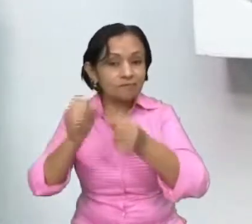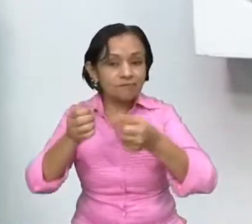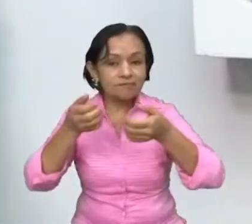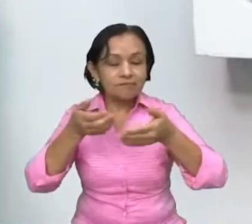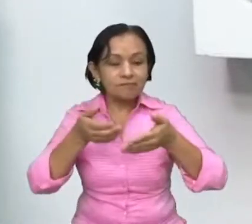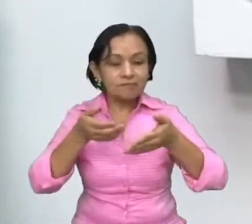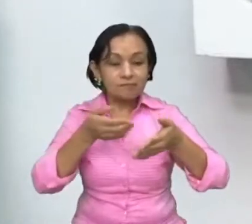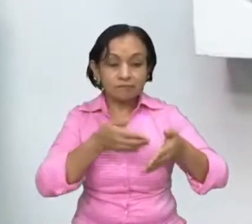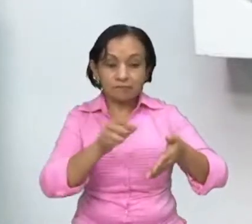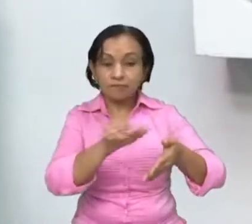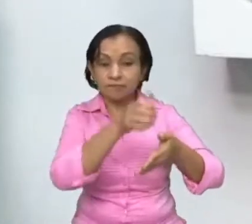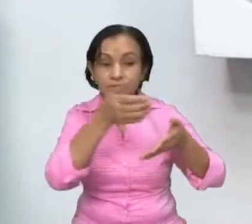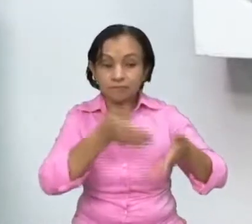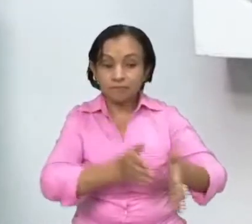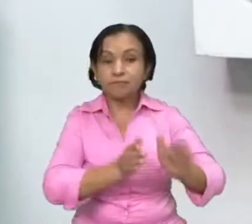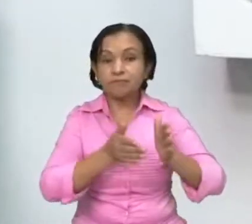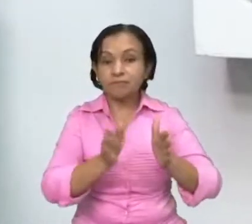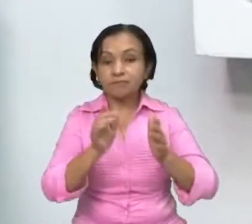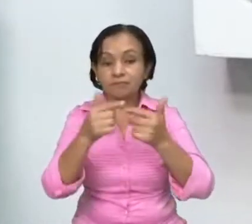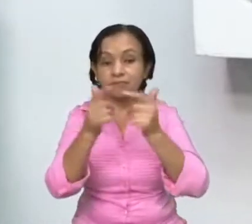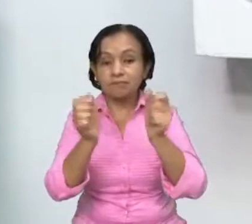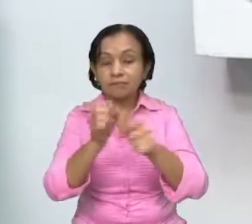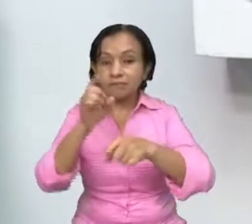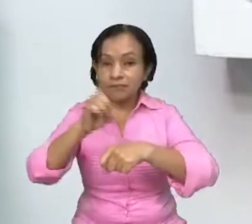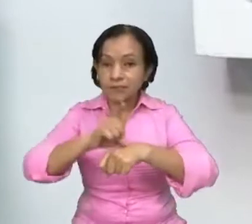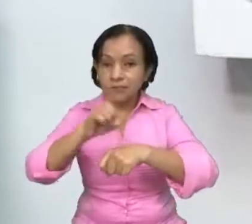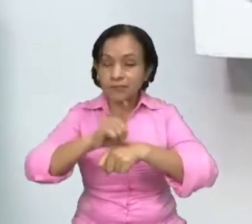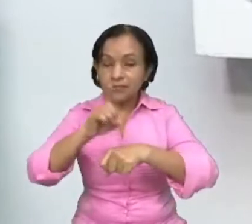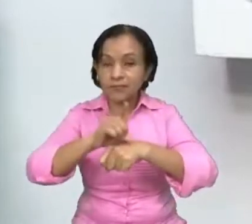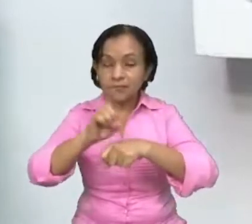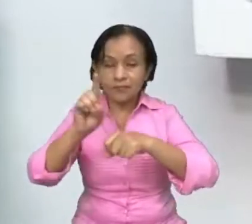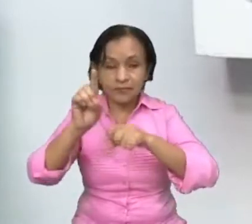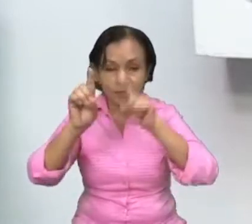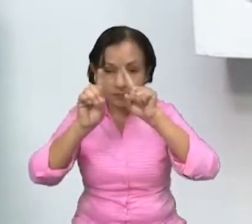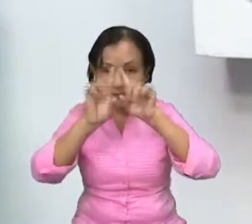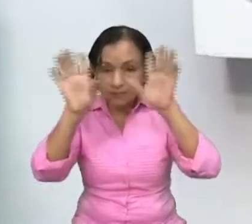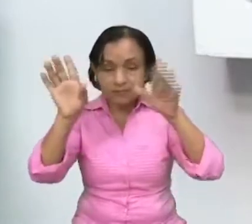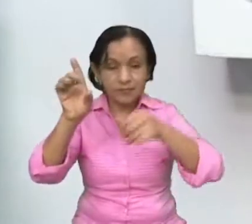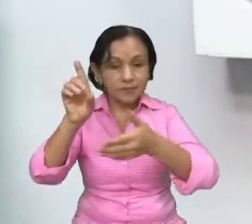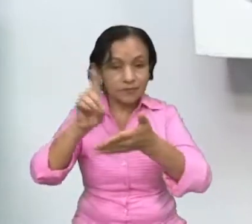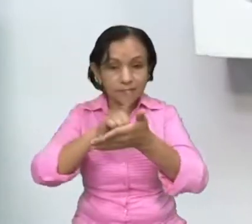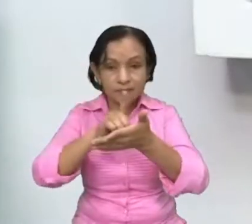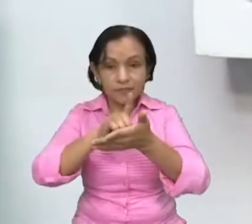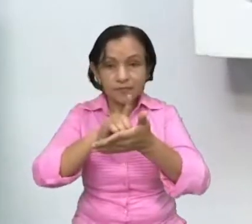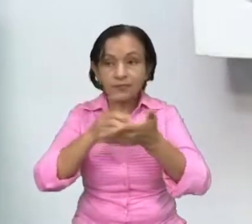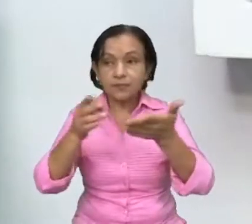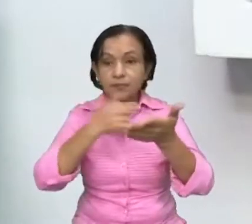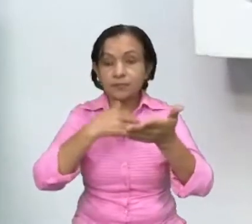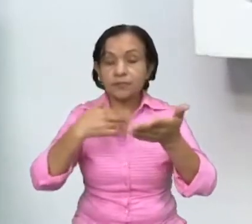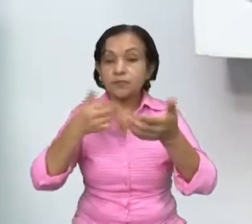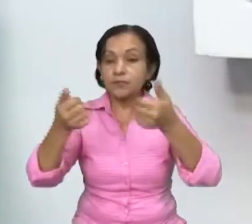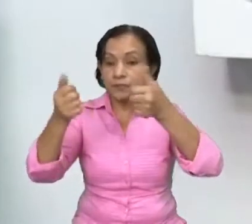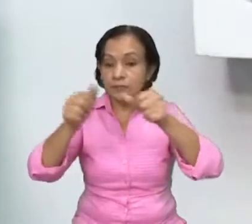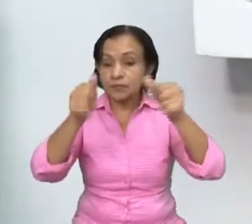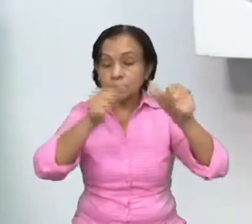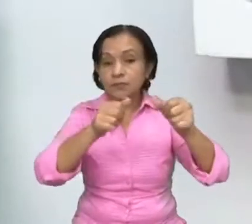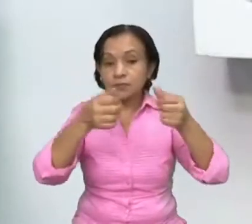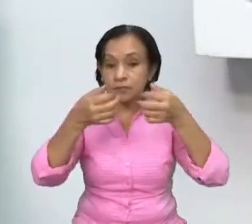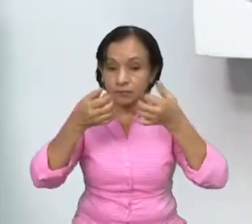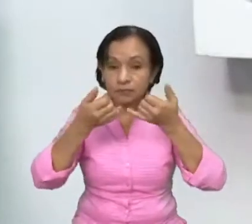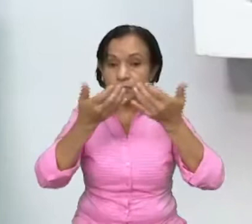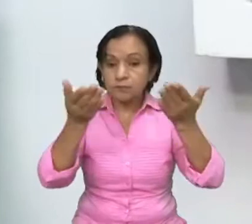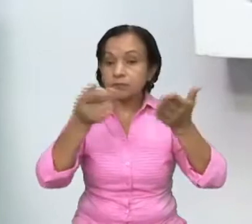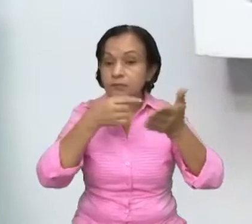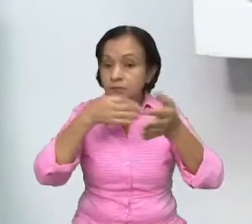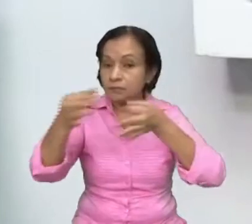los hijos en pacientes que ya tienen hijos y con todo el equipo médico para aclarar todas las dudas. Estas cirugías son hechas bajo un consentimiento informado